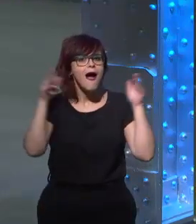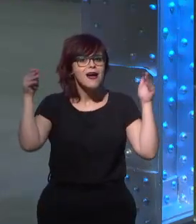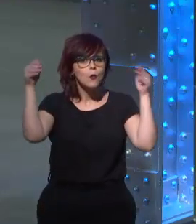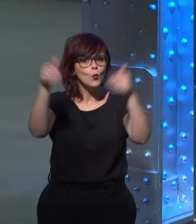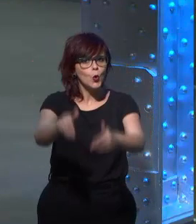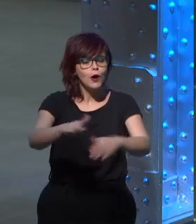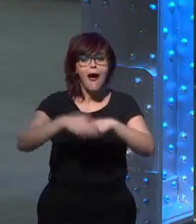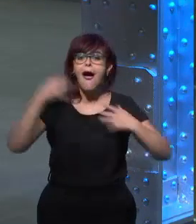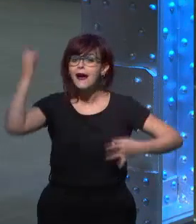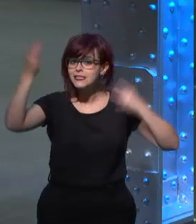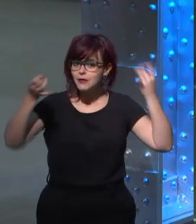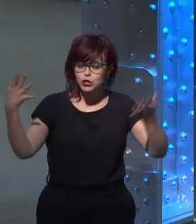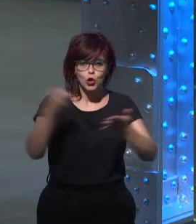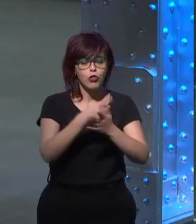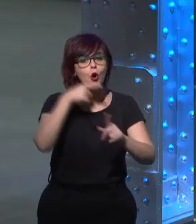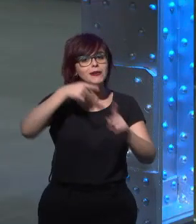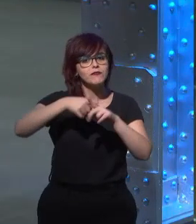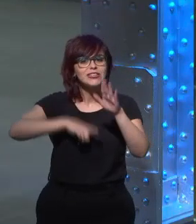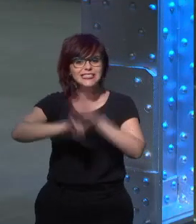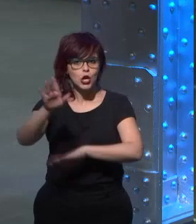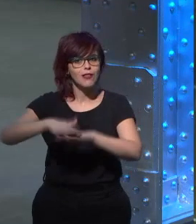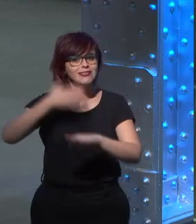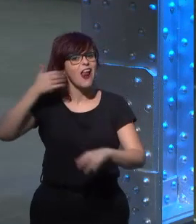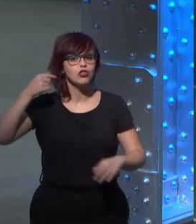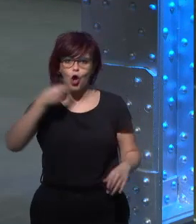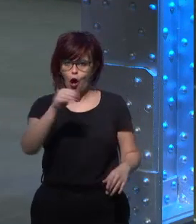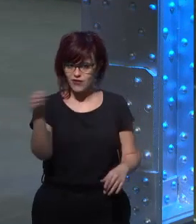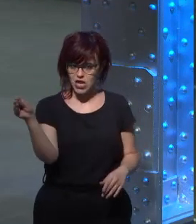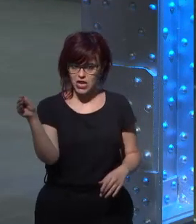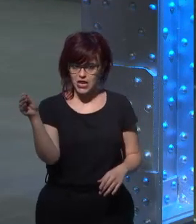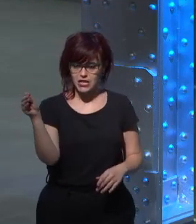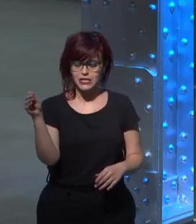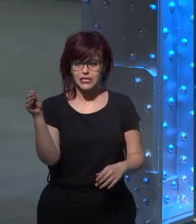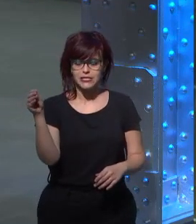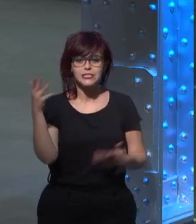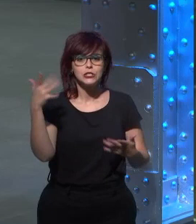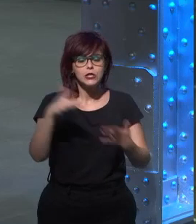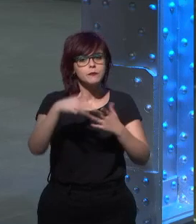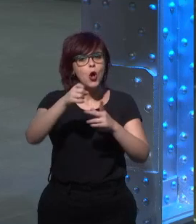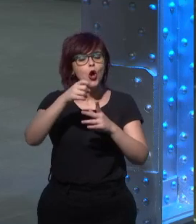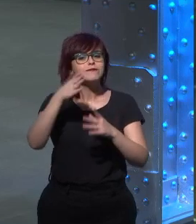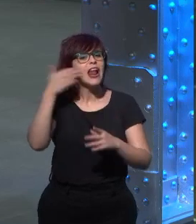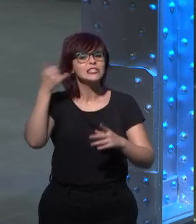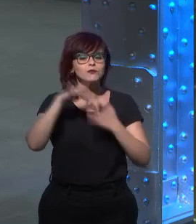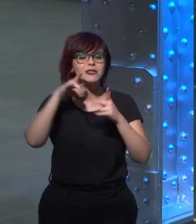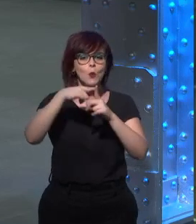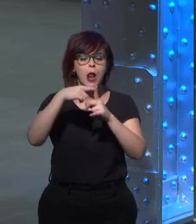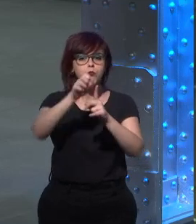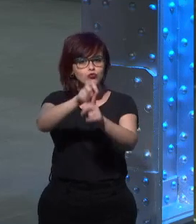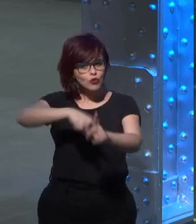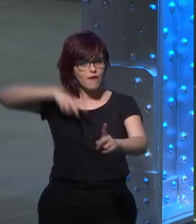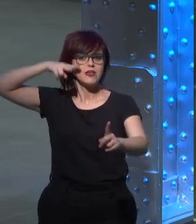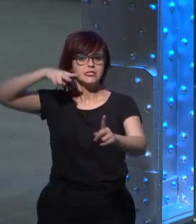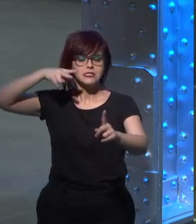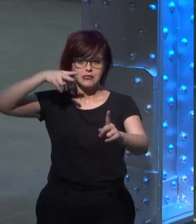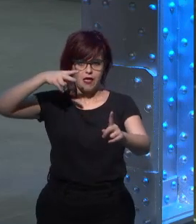focalizar toda nuestra actividad hacia el desarrollo del talento joven. El talento visto desde la perspectiva más amplia, es decir, lo más evidente, que es la empleabilidad